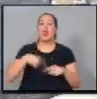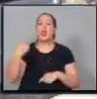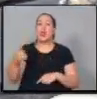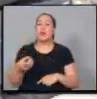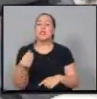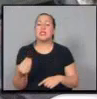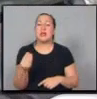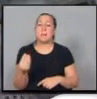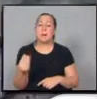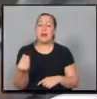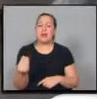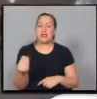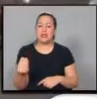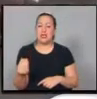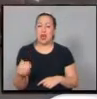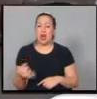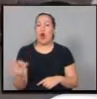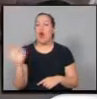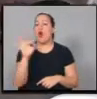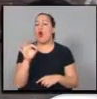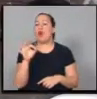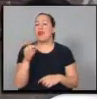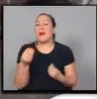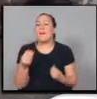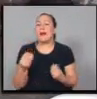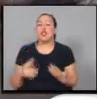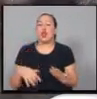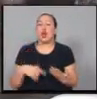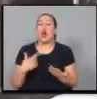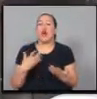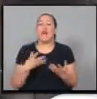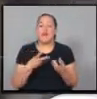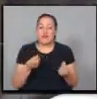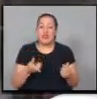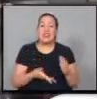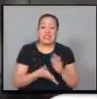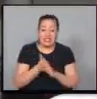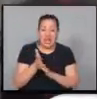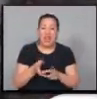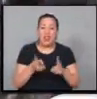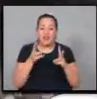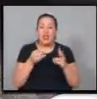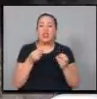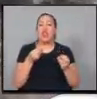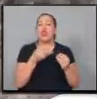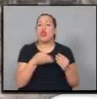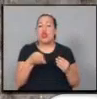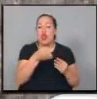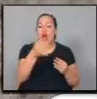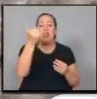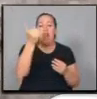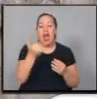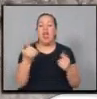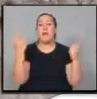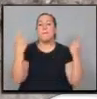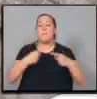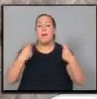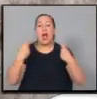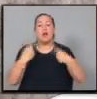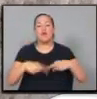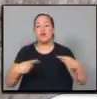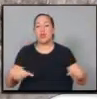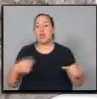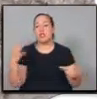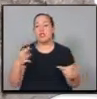pasa o qué ocurrió desde que salen del edificio de Caballito hasta Cañuelas? ¿Por dónde pasaron? Bueno, hay cámaras de peaje y demás que seguramente se